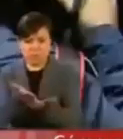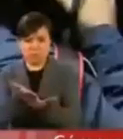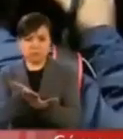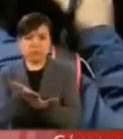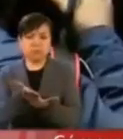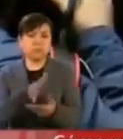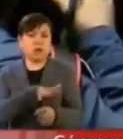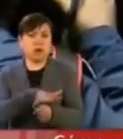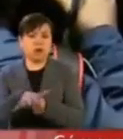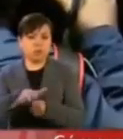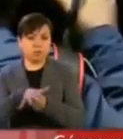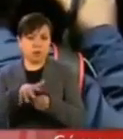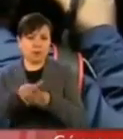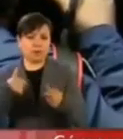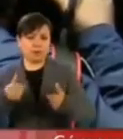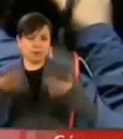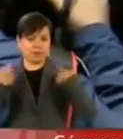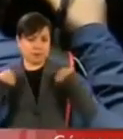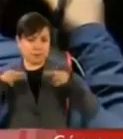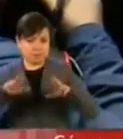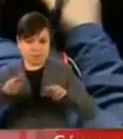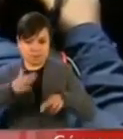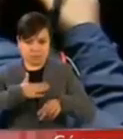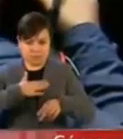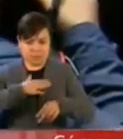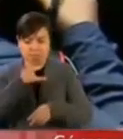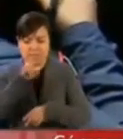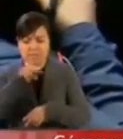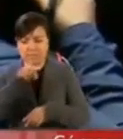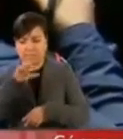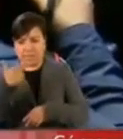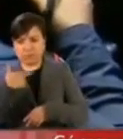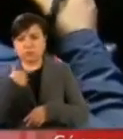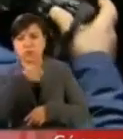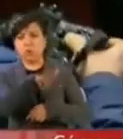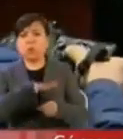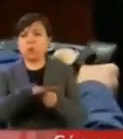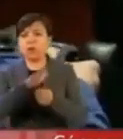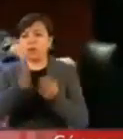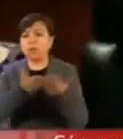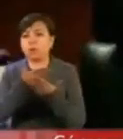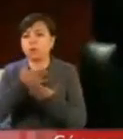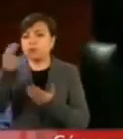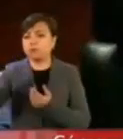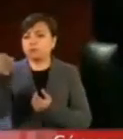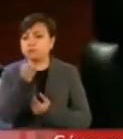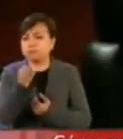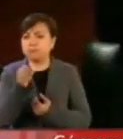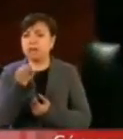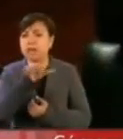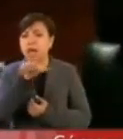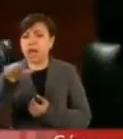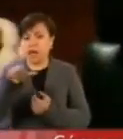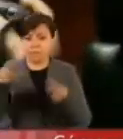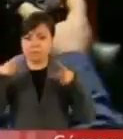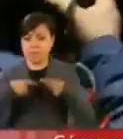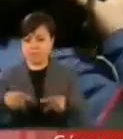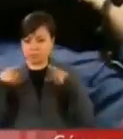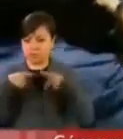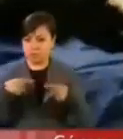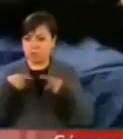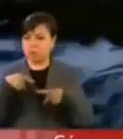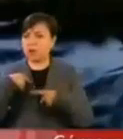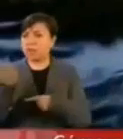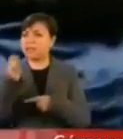a nombre de la Comisión de Derechos Humanos a una persona que es integrante